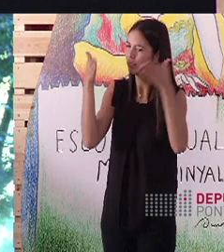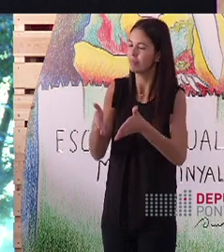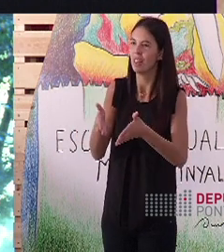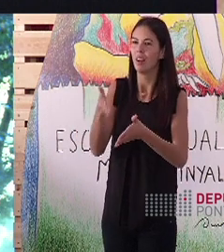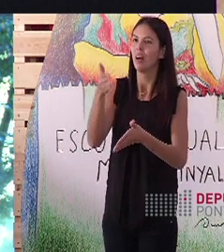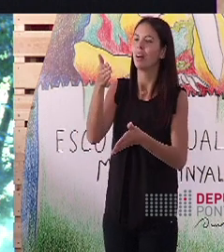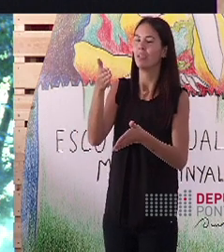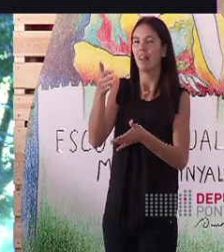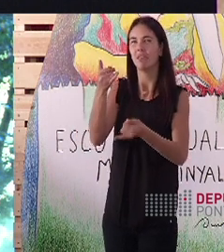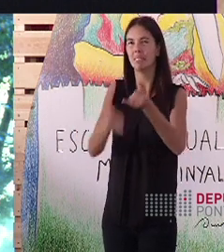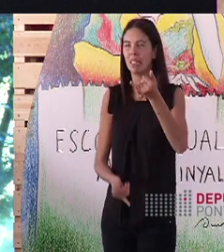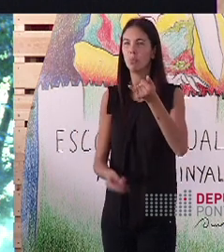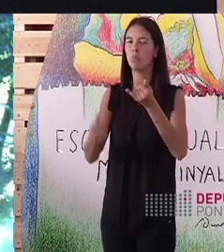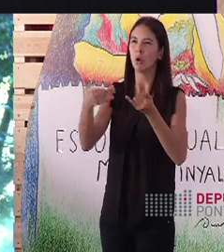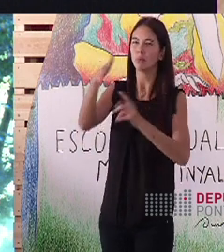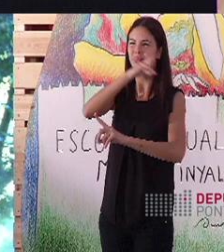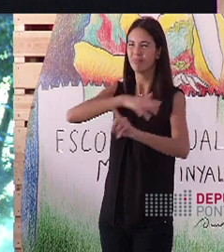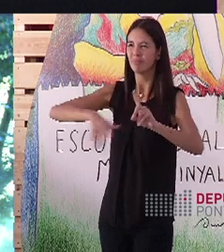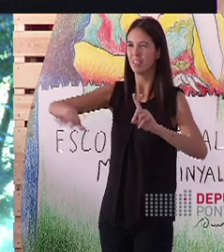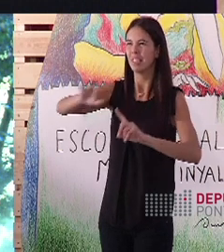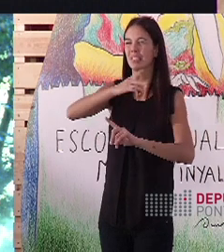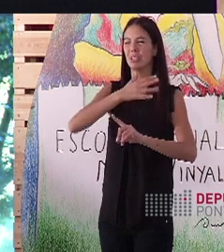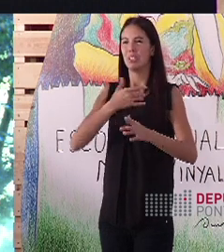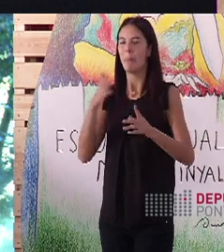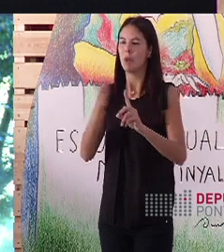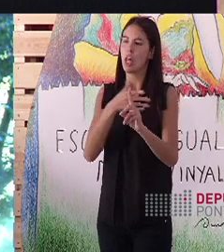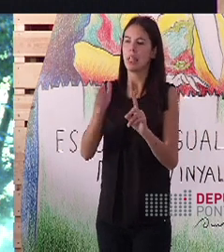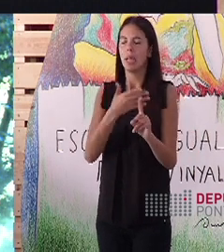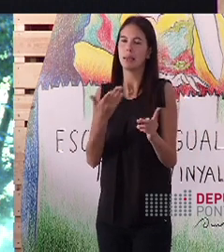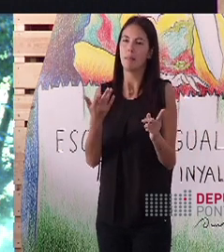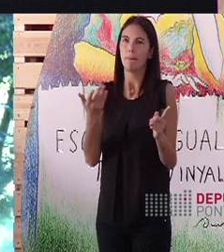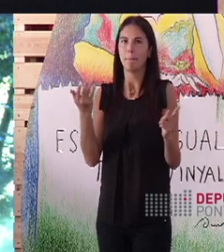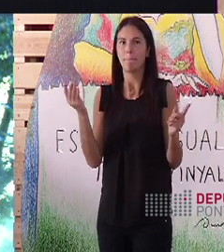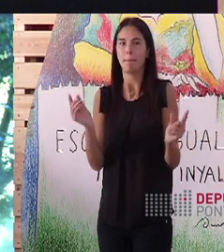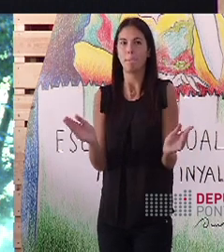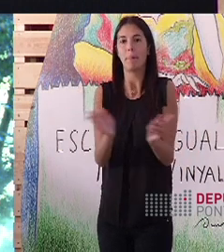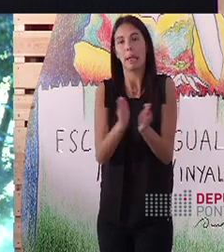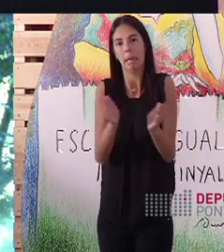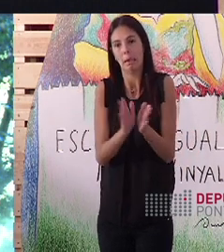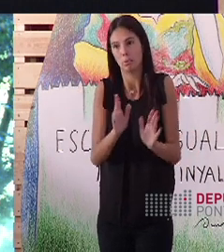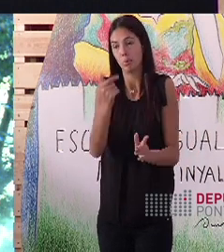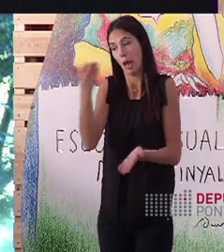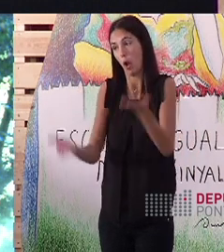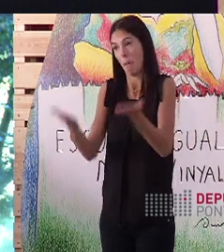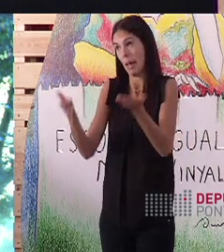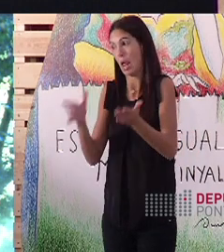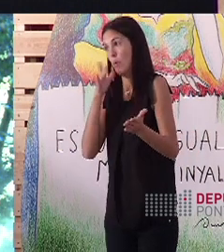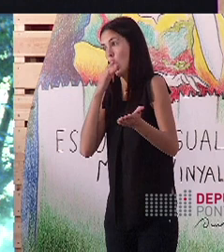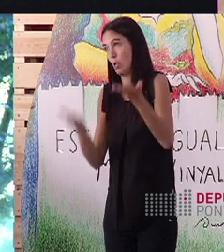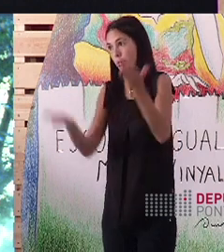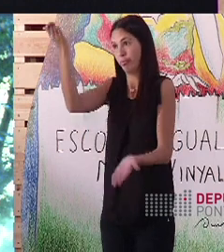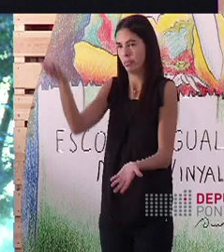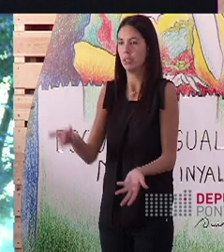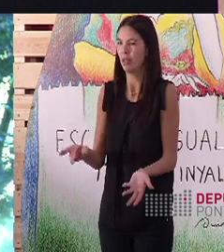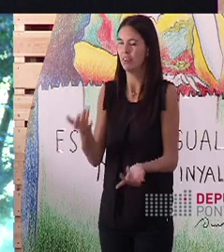está dispersada nas pequenas violencias, pequenas por falar en comparación coa violación, que